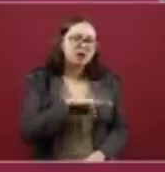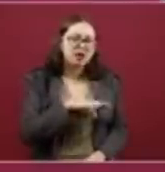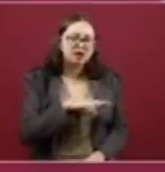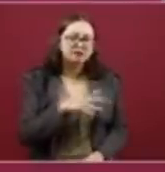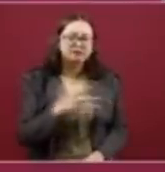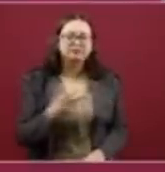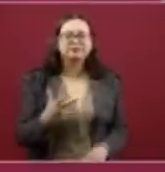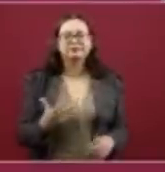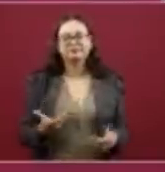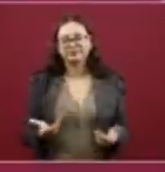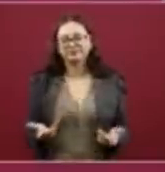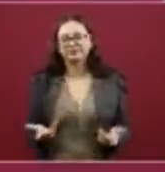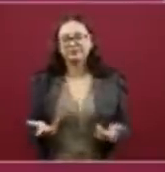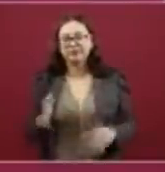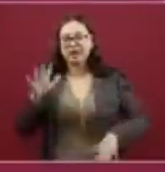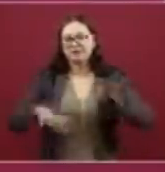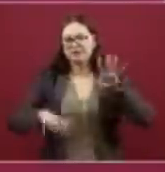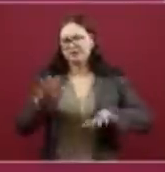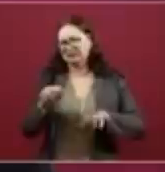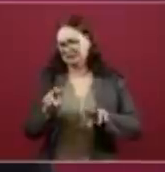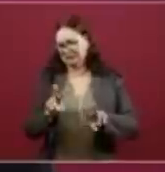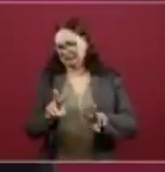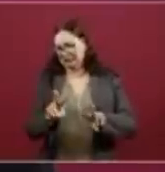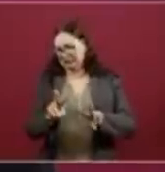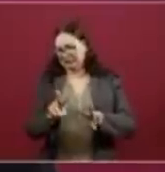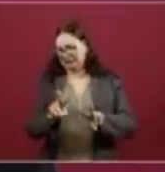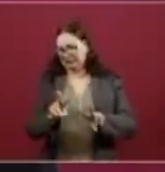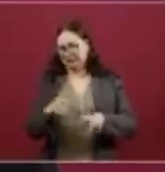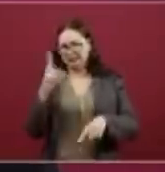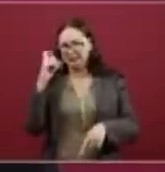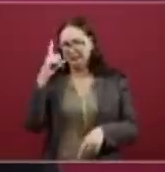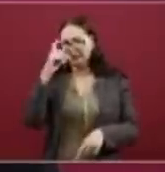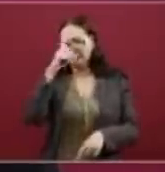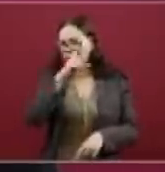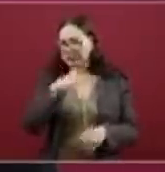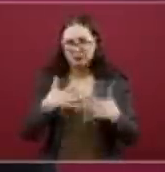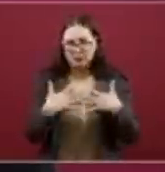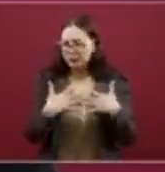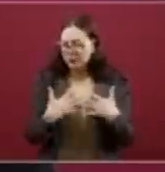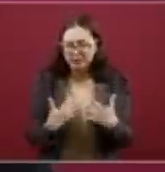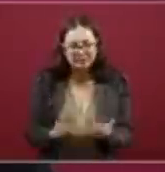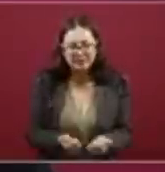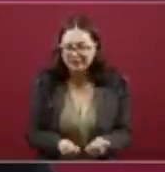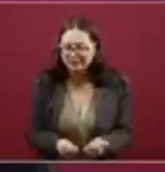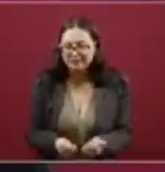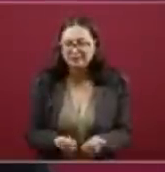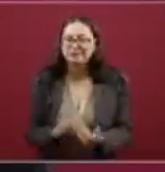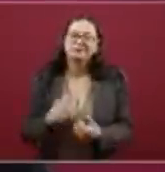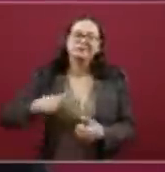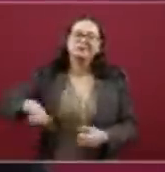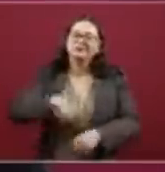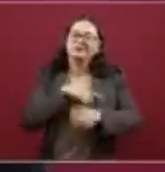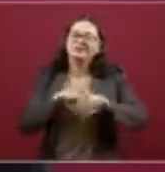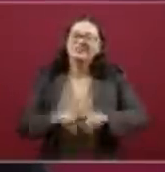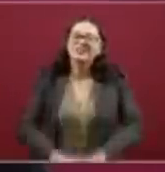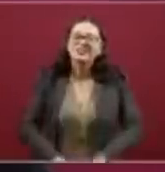que cuesta trabajo que se entienda de que somos